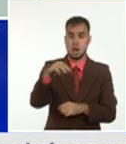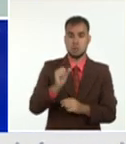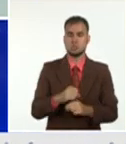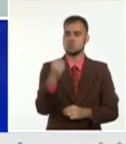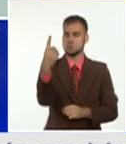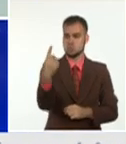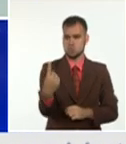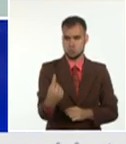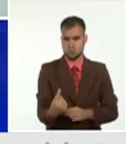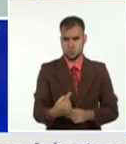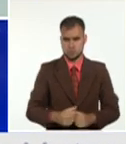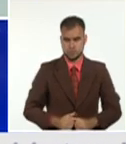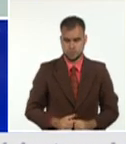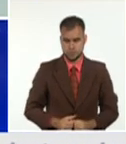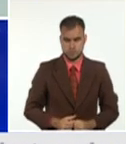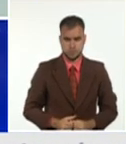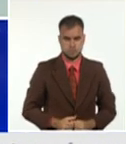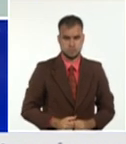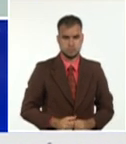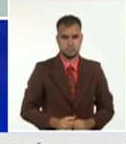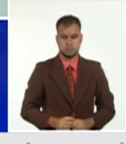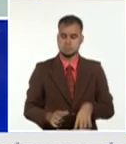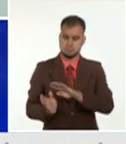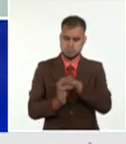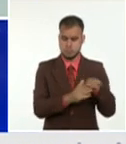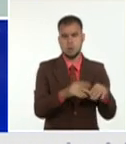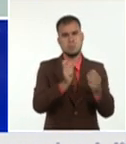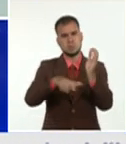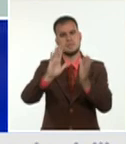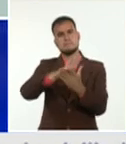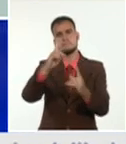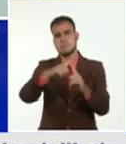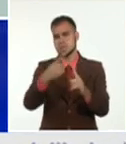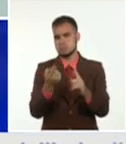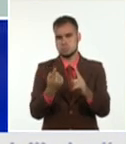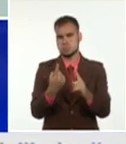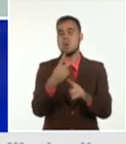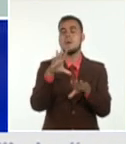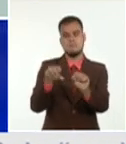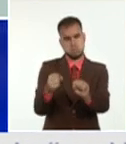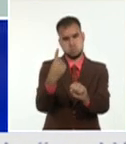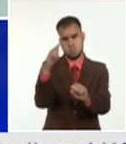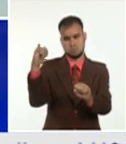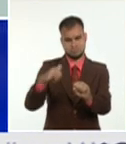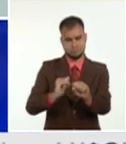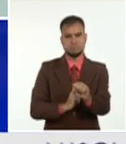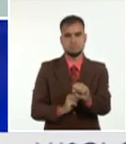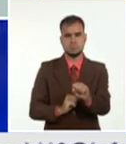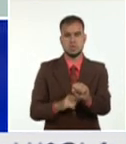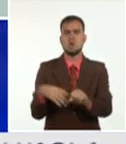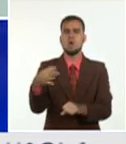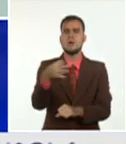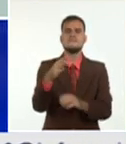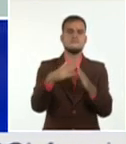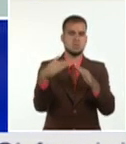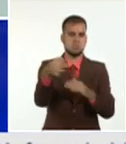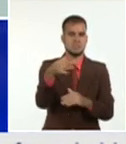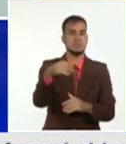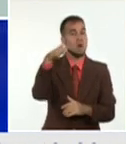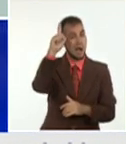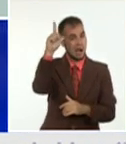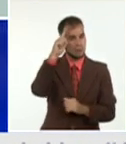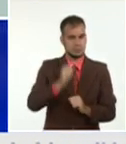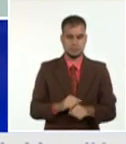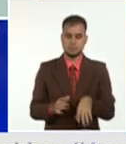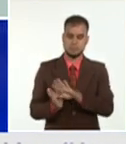1 cada uno. En Matanzas se confirma un caso importado del municipio de Calimete. En Camagüey,